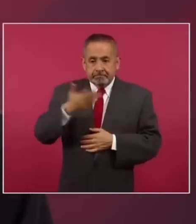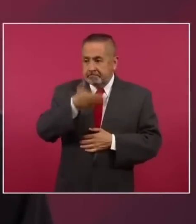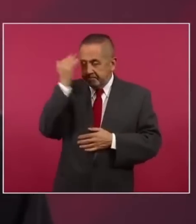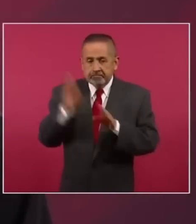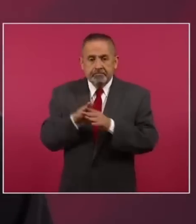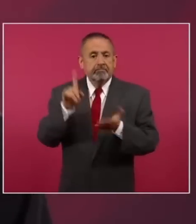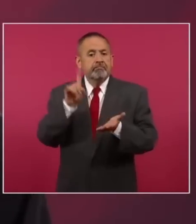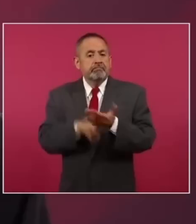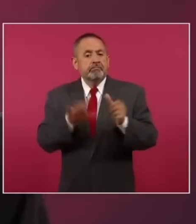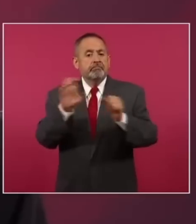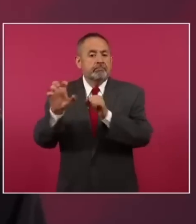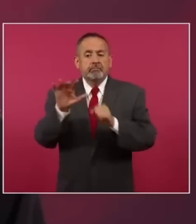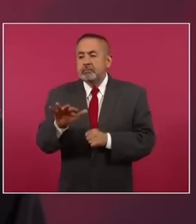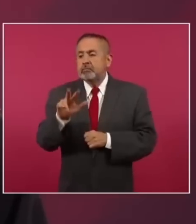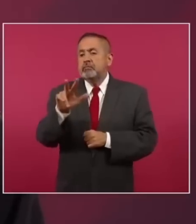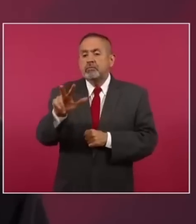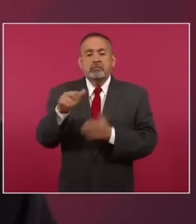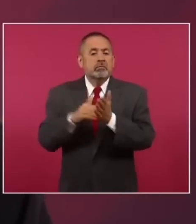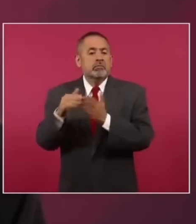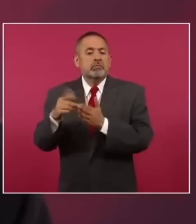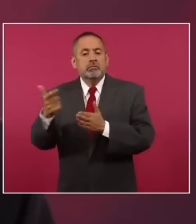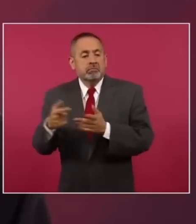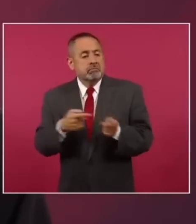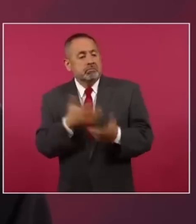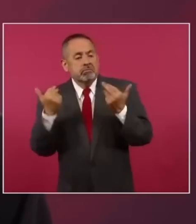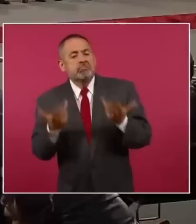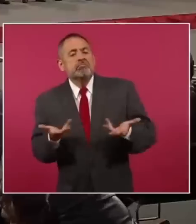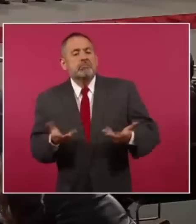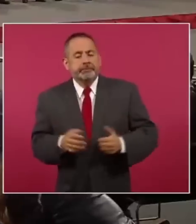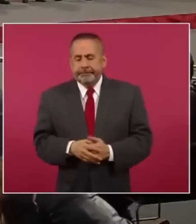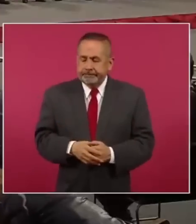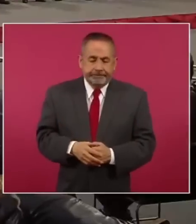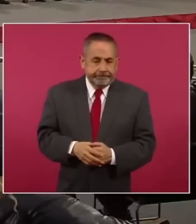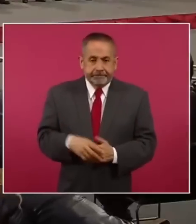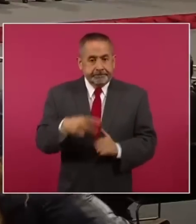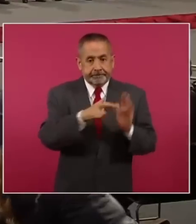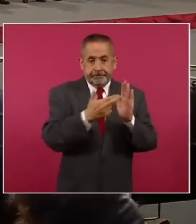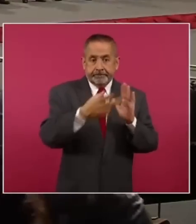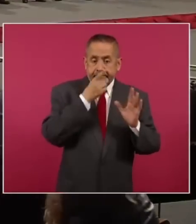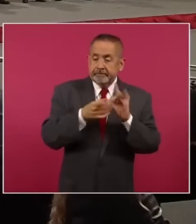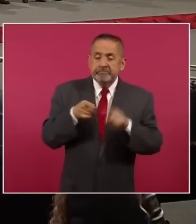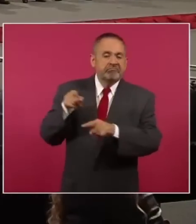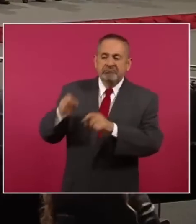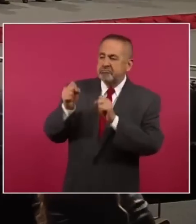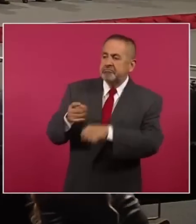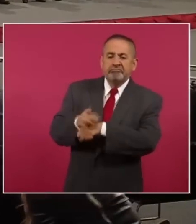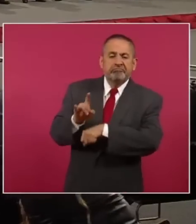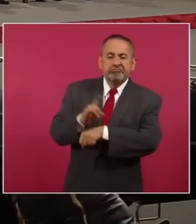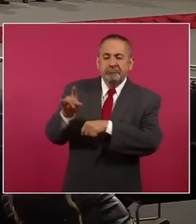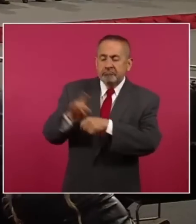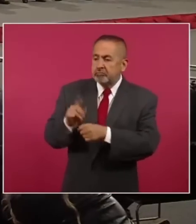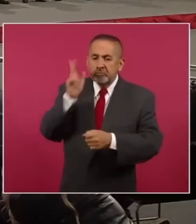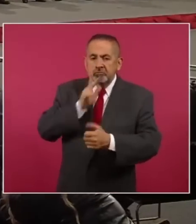de 1.658 millones de pesos, en la cual se afirma que existen irregularidades en la